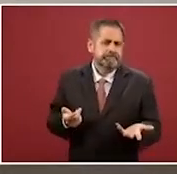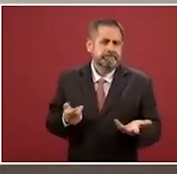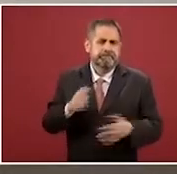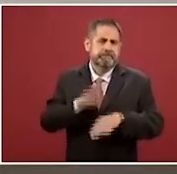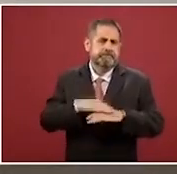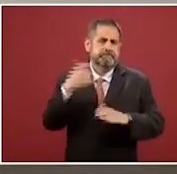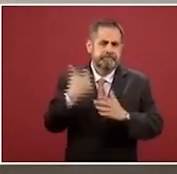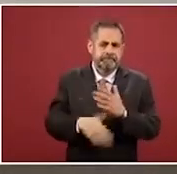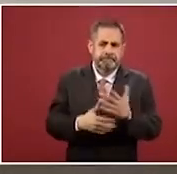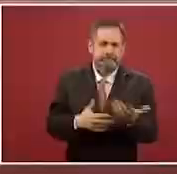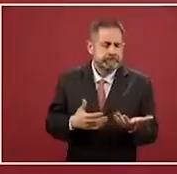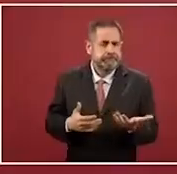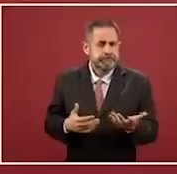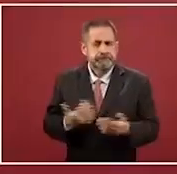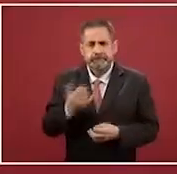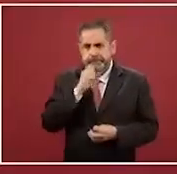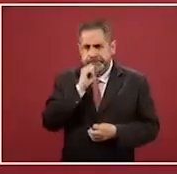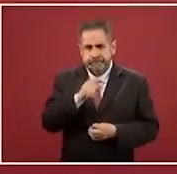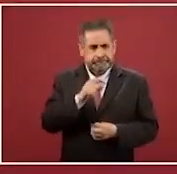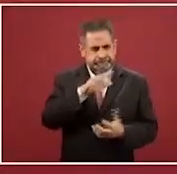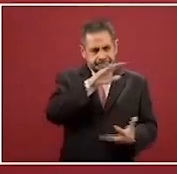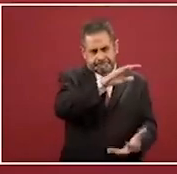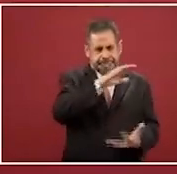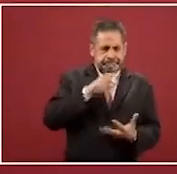y sacar